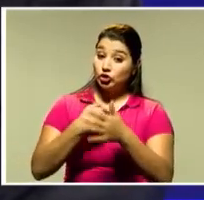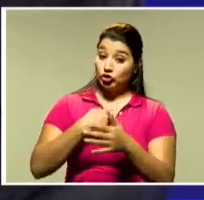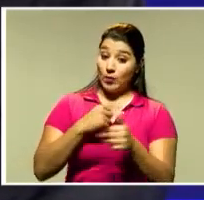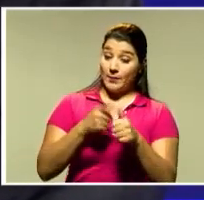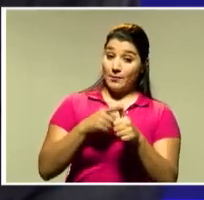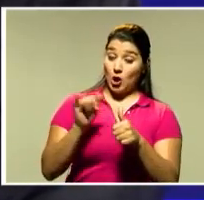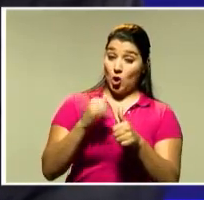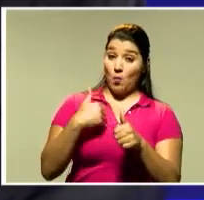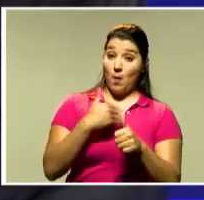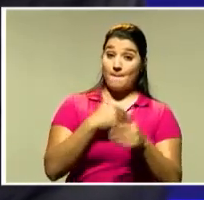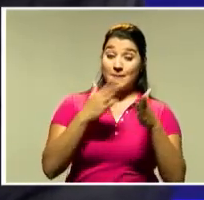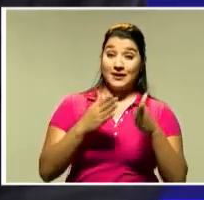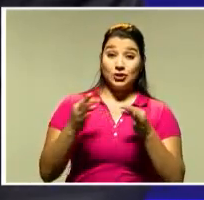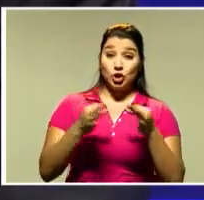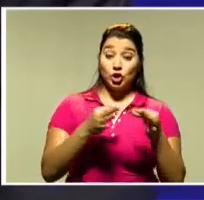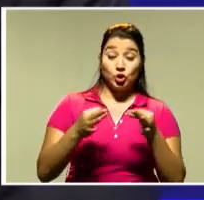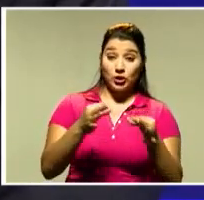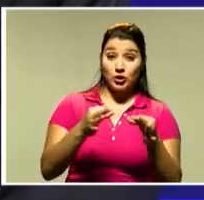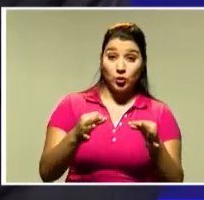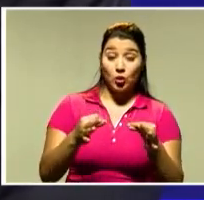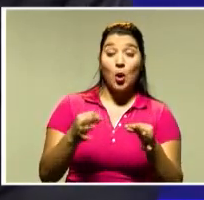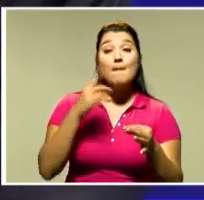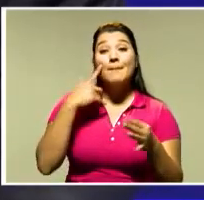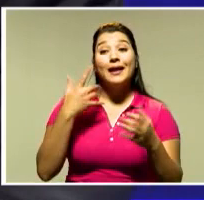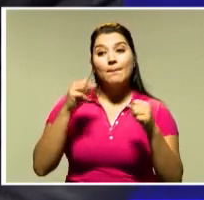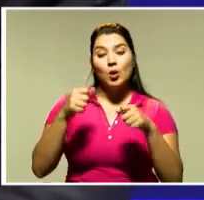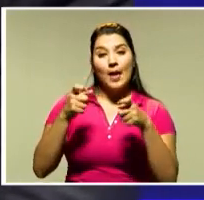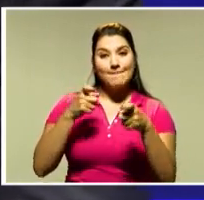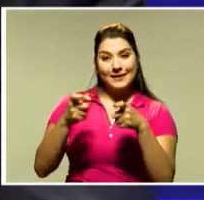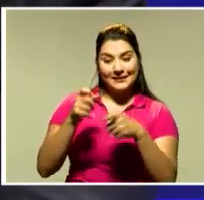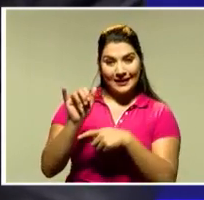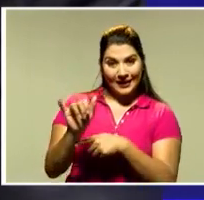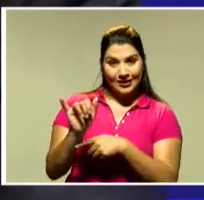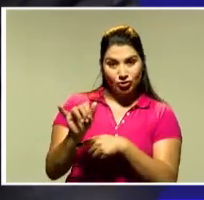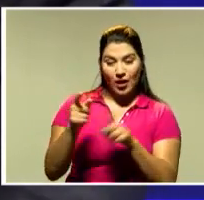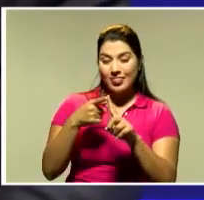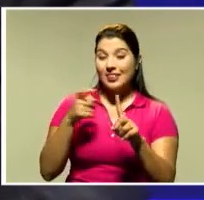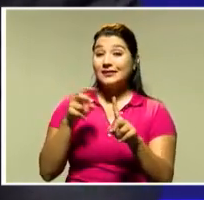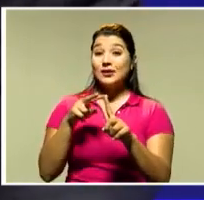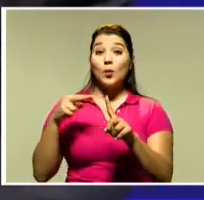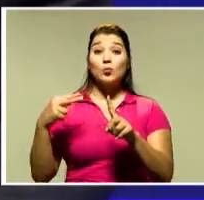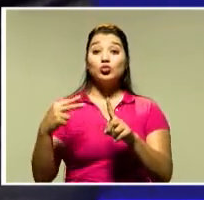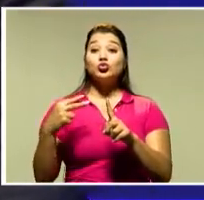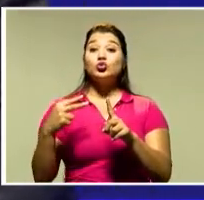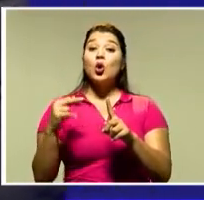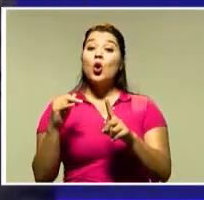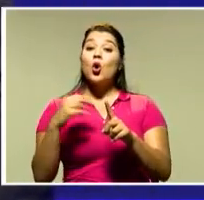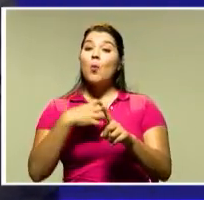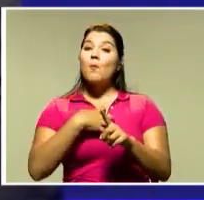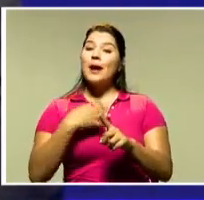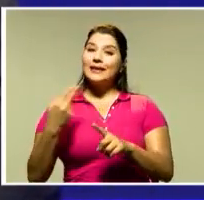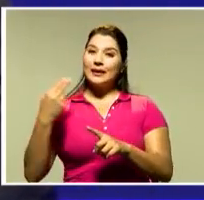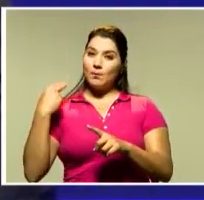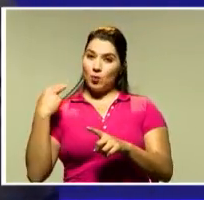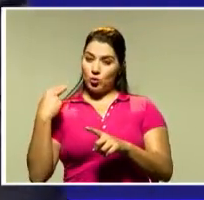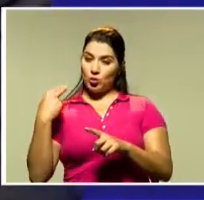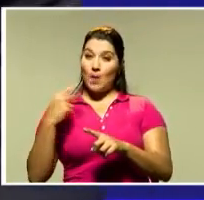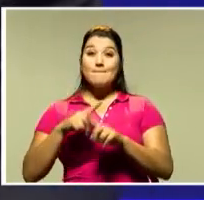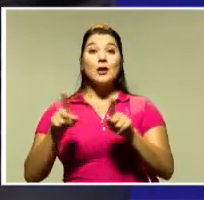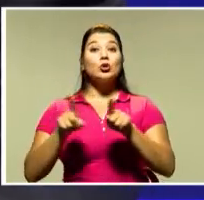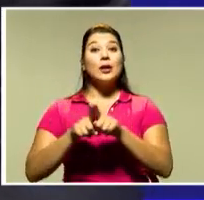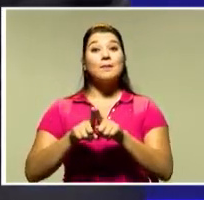turismo con un decreto ejecutivo para poder administrar esa parte desde una perspectiva histórica, pero también de protección